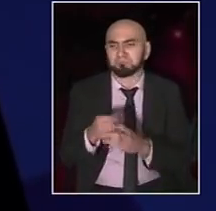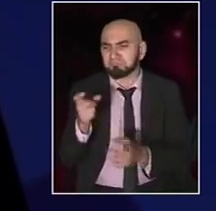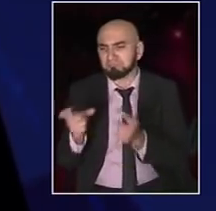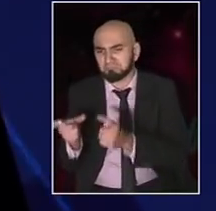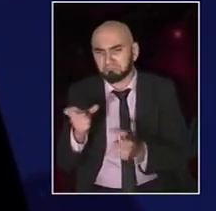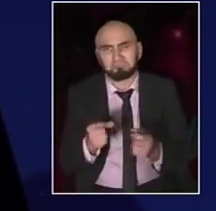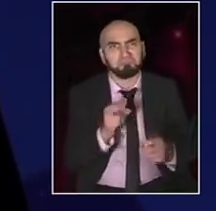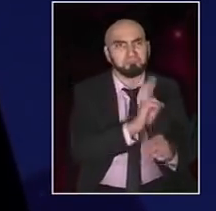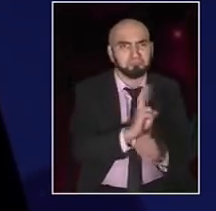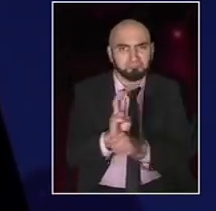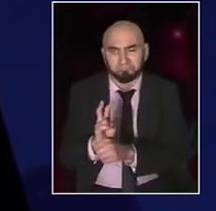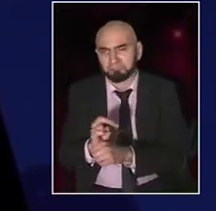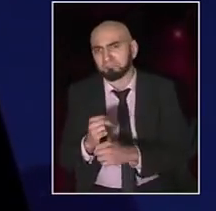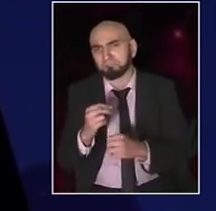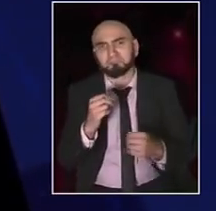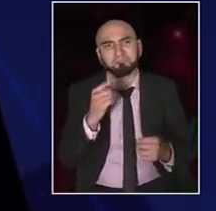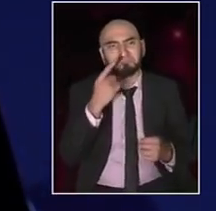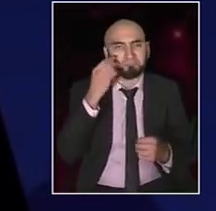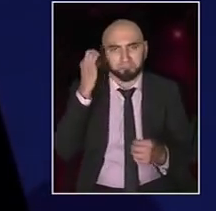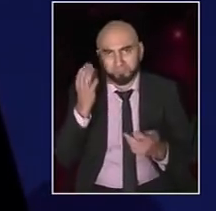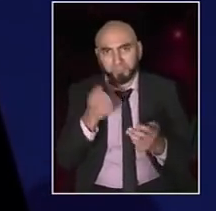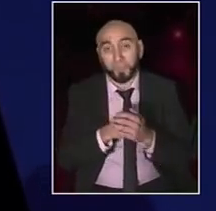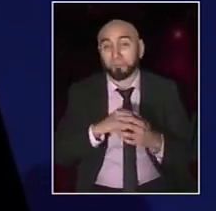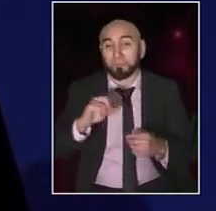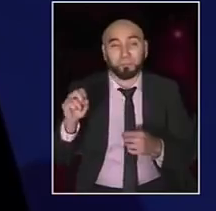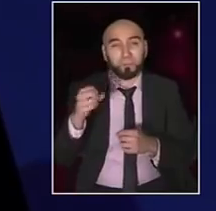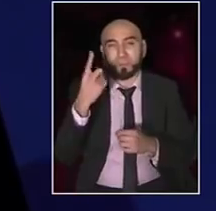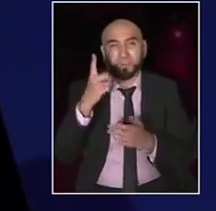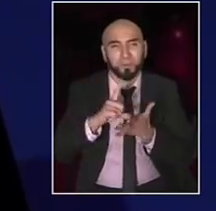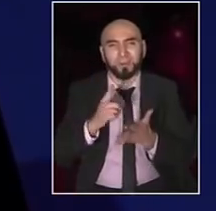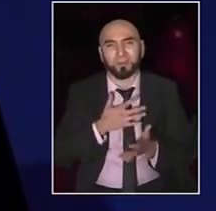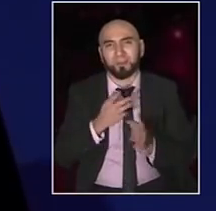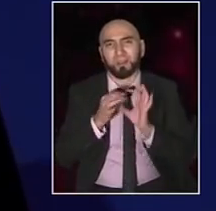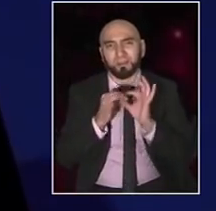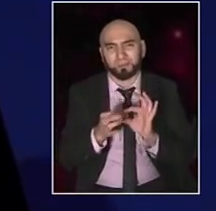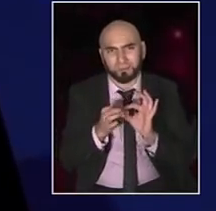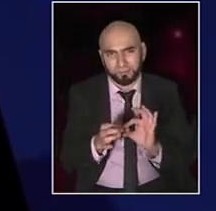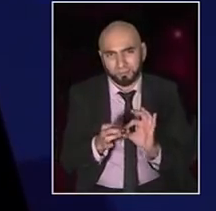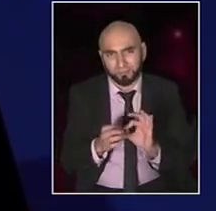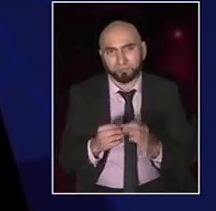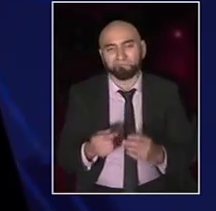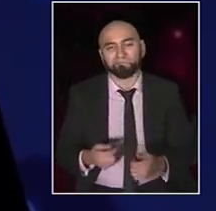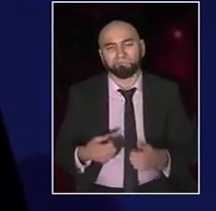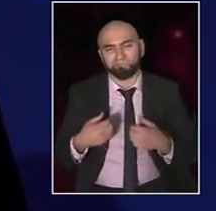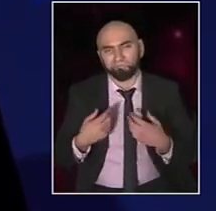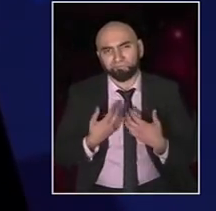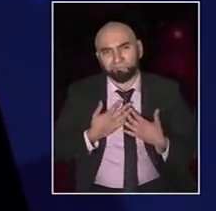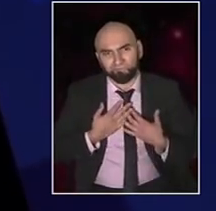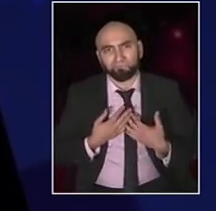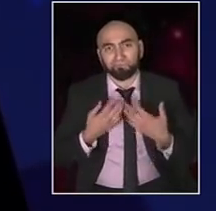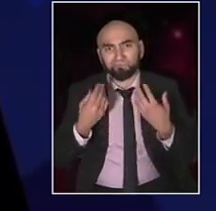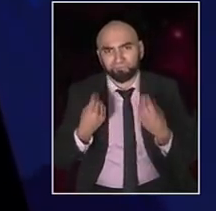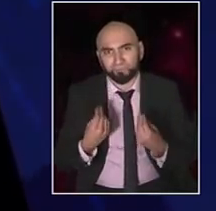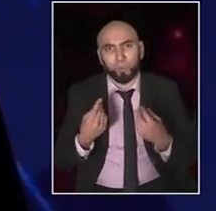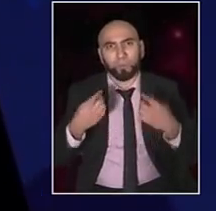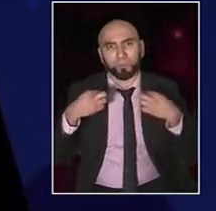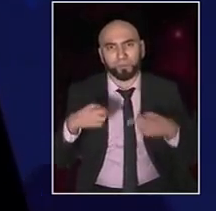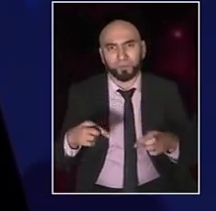académicas. En primer lugar, quiero agradecer muy sinceramente esta oportunidad